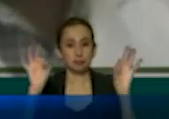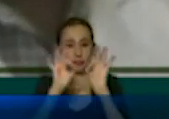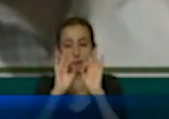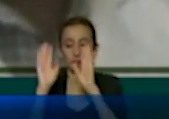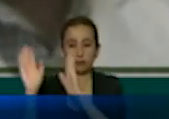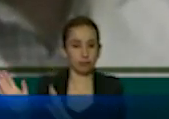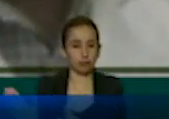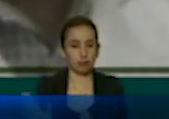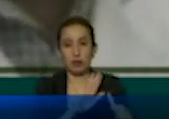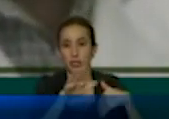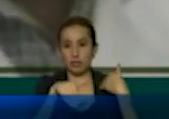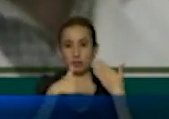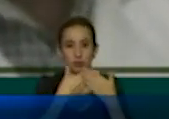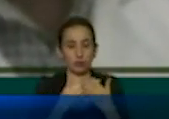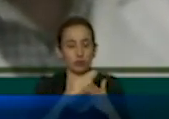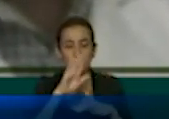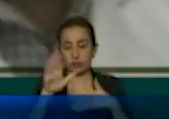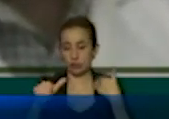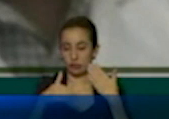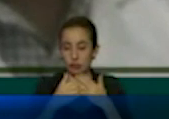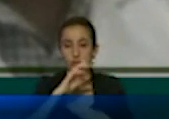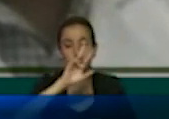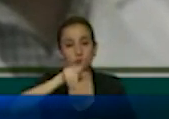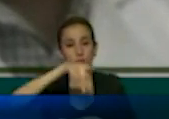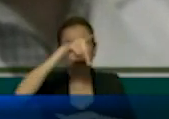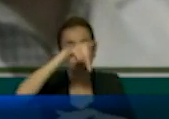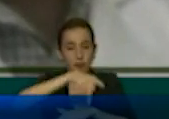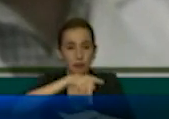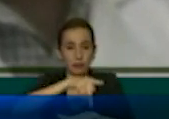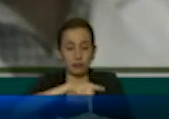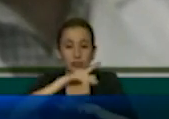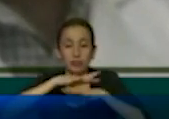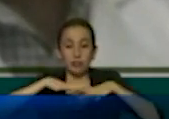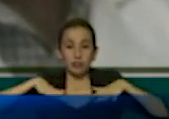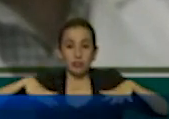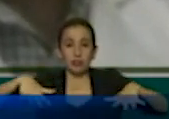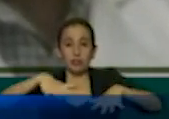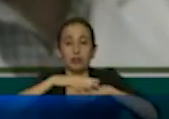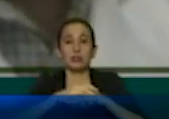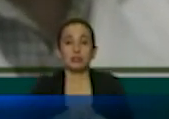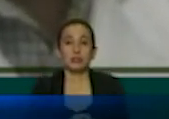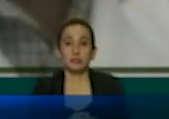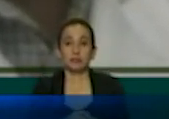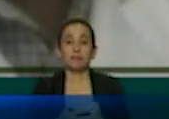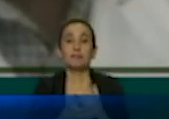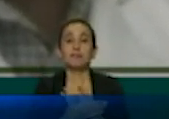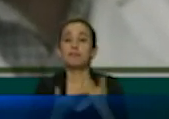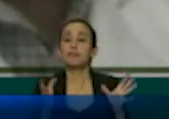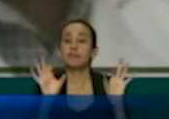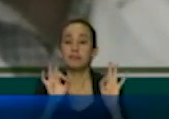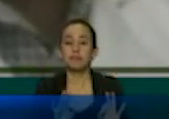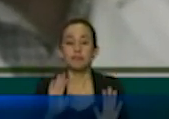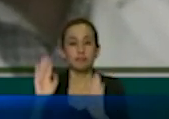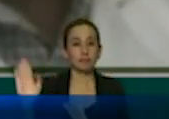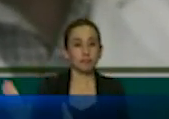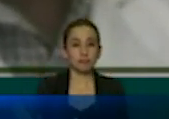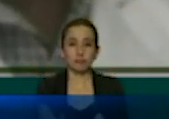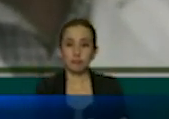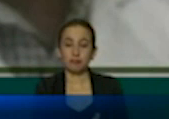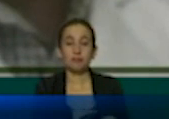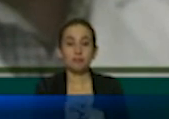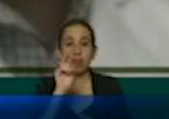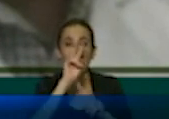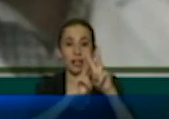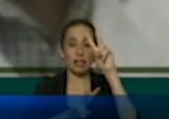director general y de todos aquellos profesionales y directivos que participaron dentro del proceso. Lo hemos hecho fundamentados